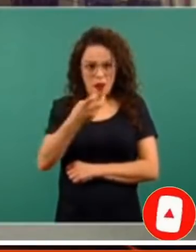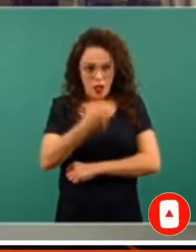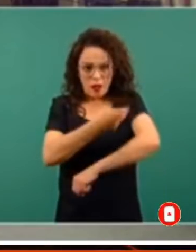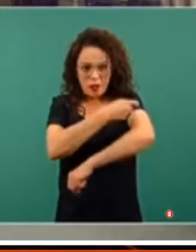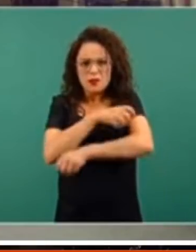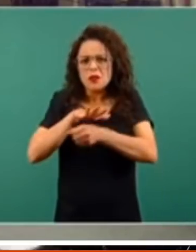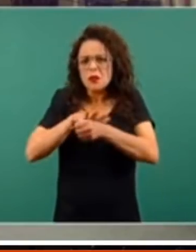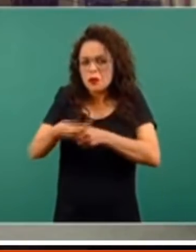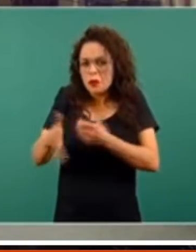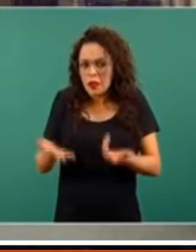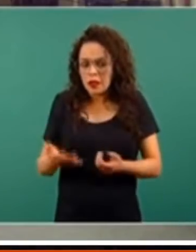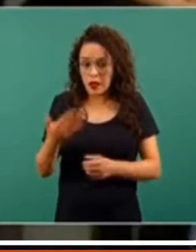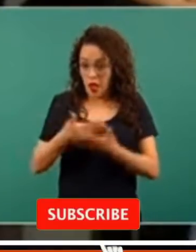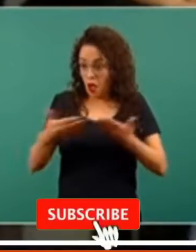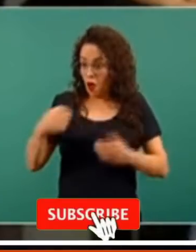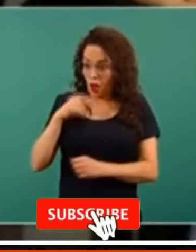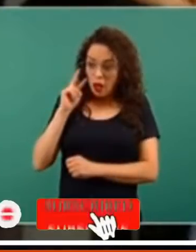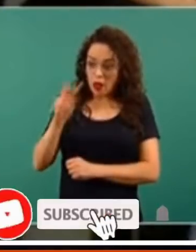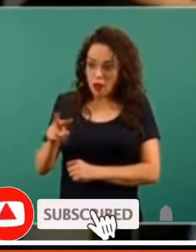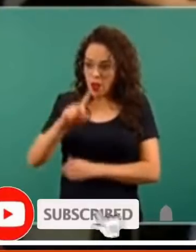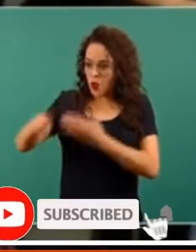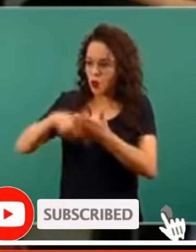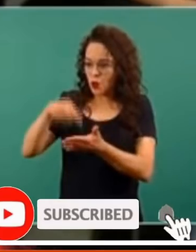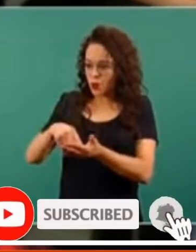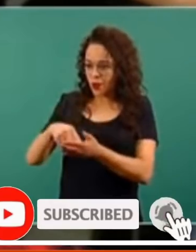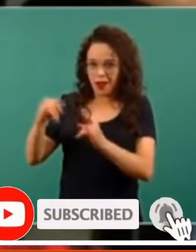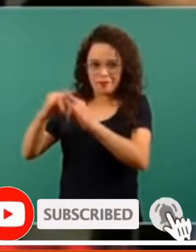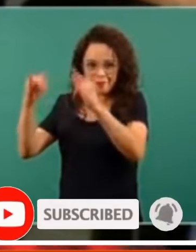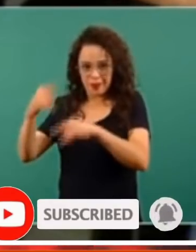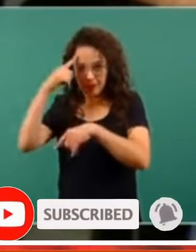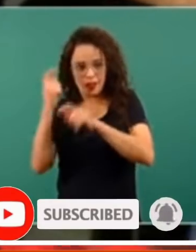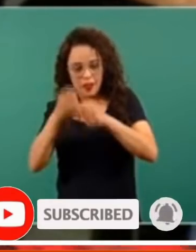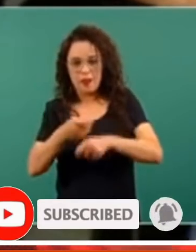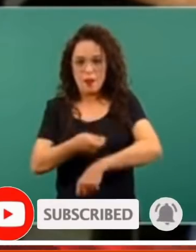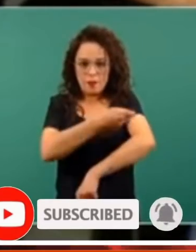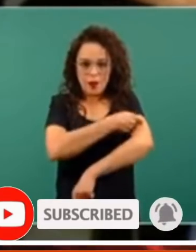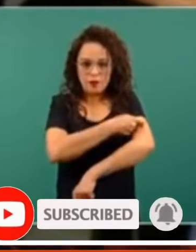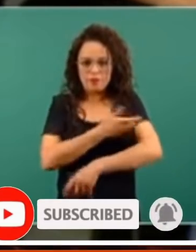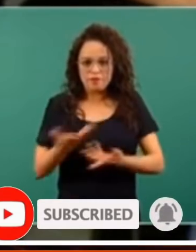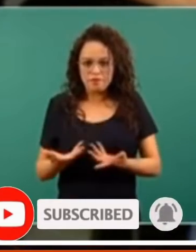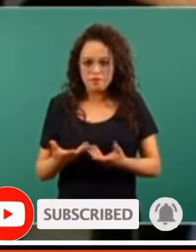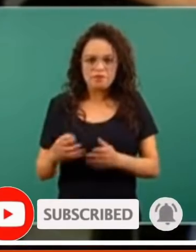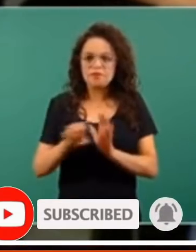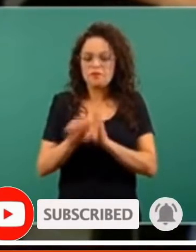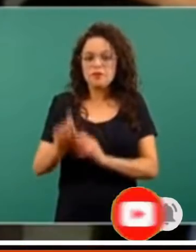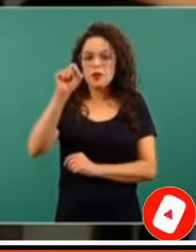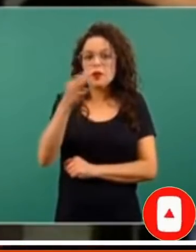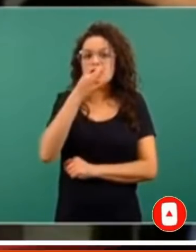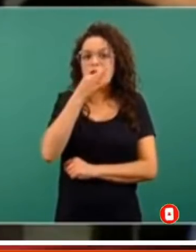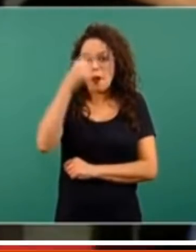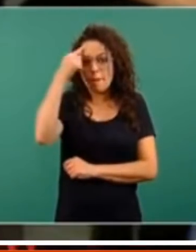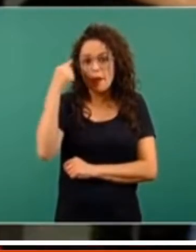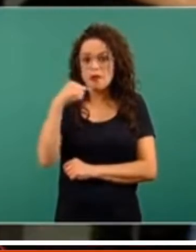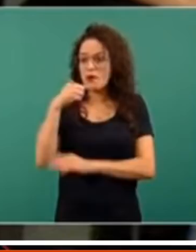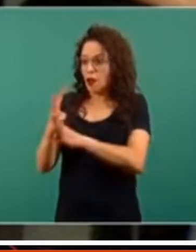me tocó verlo ahora que se están vacunando, a ir a algunos centros, pues la vacuna se aplica, si bien se tarda uno 20 minutos, media hora formado, la vacuna